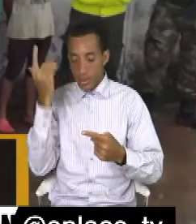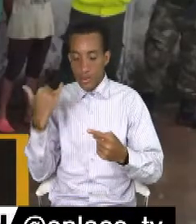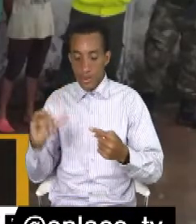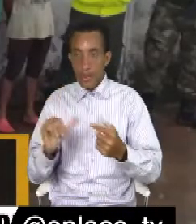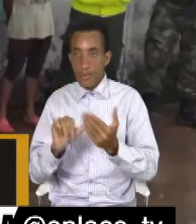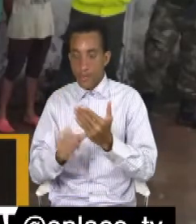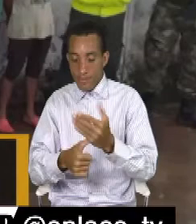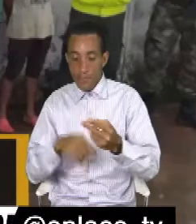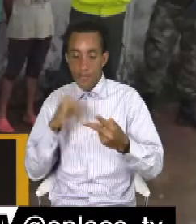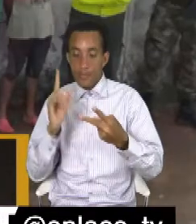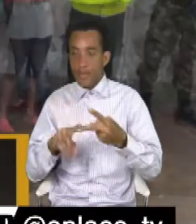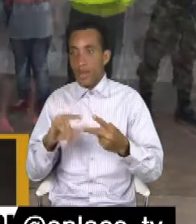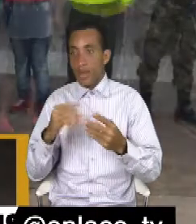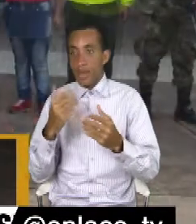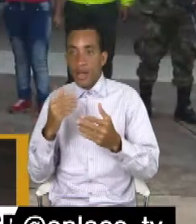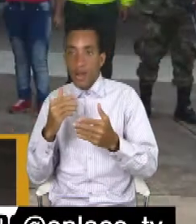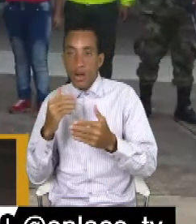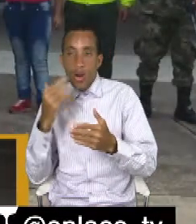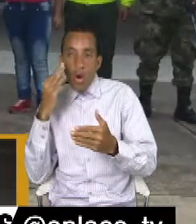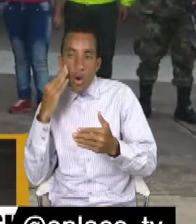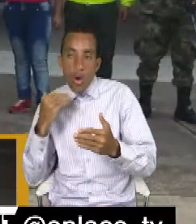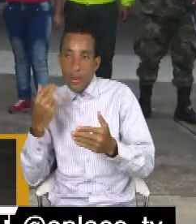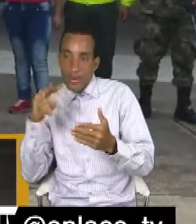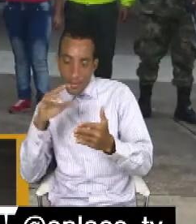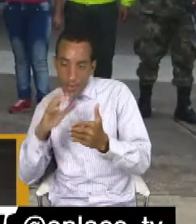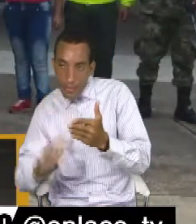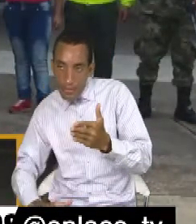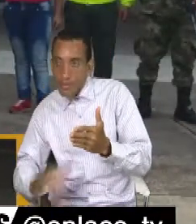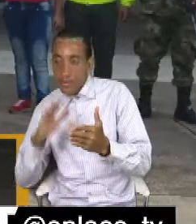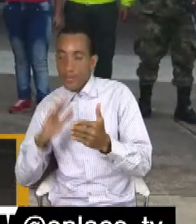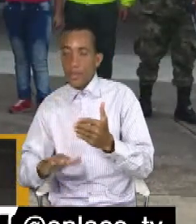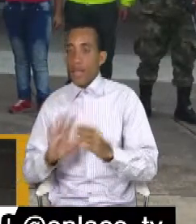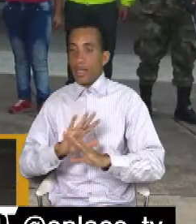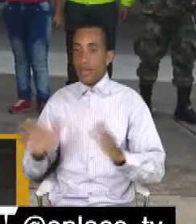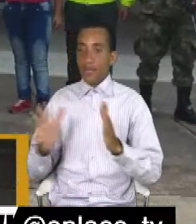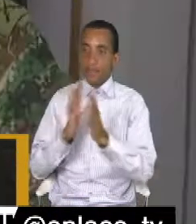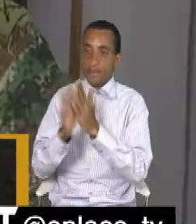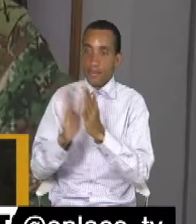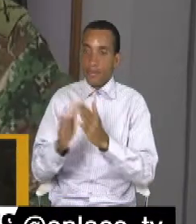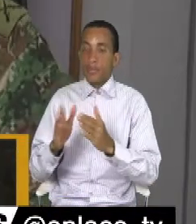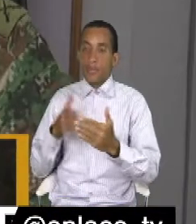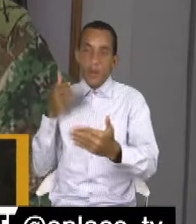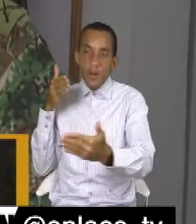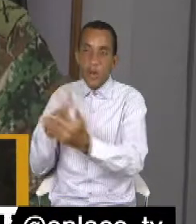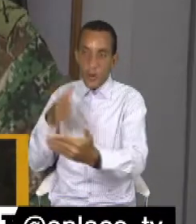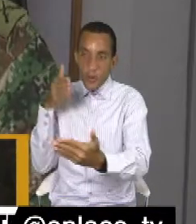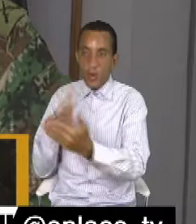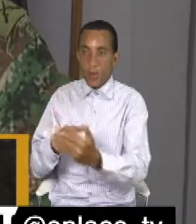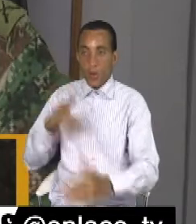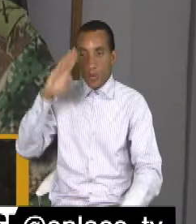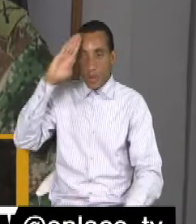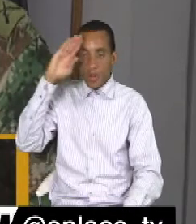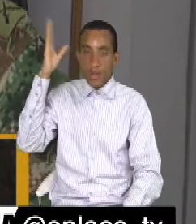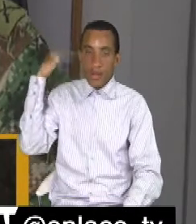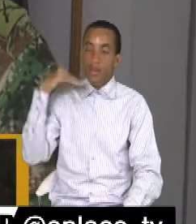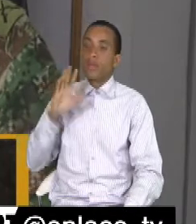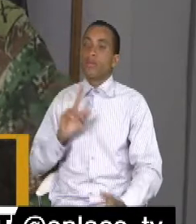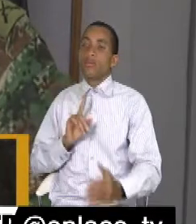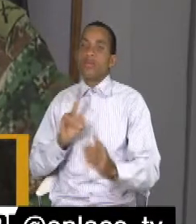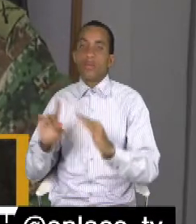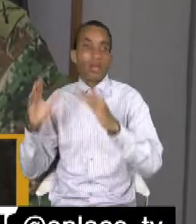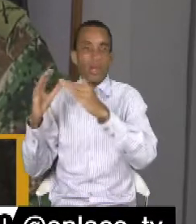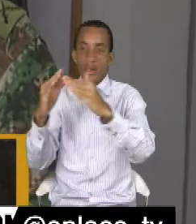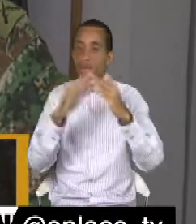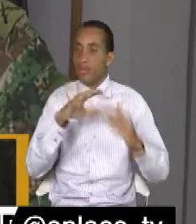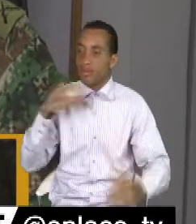adelantaron luego del plan pistola que anunció el Clan del Golfo contra uniformados de la fuerza pública. Que se realizaron los allanamientos, se encontraron en las viviendas